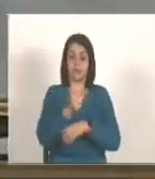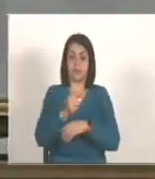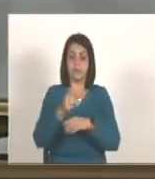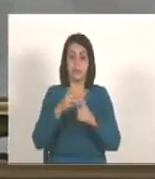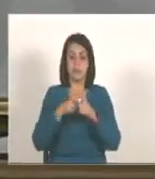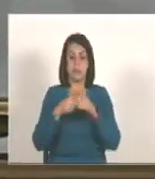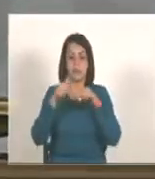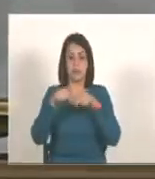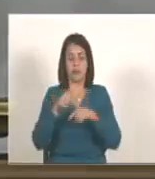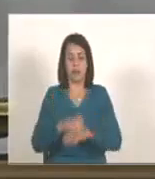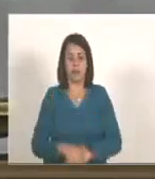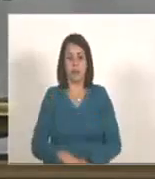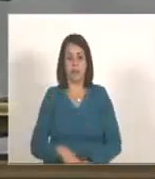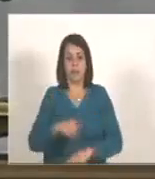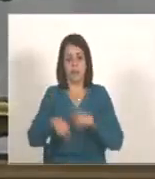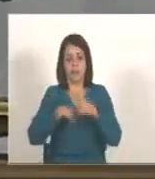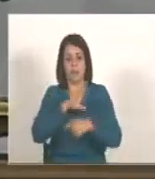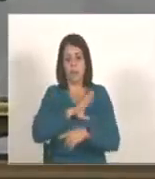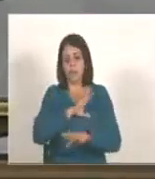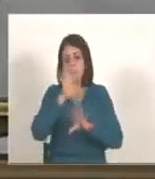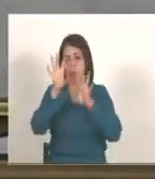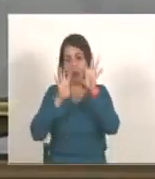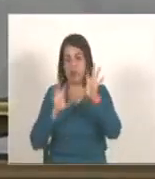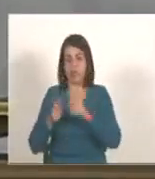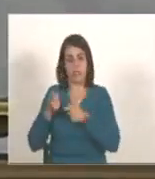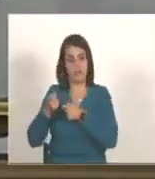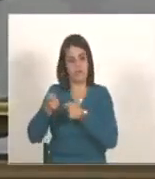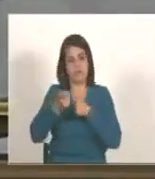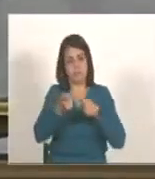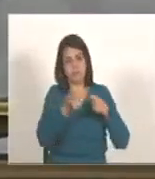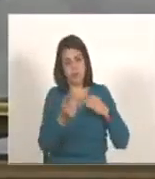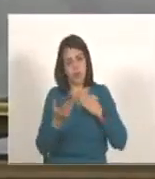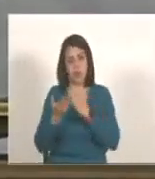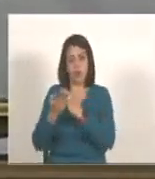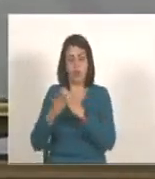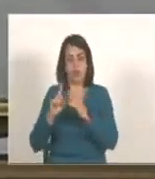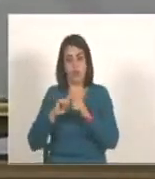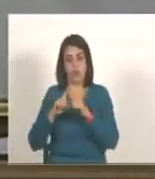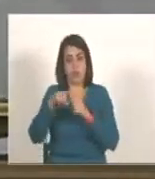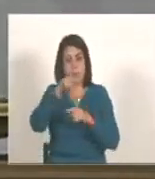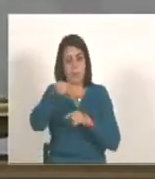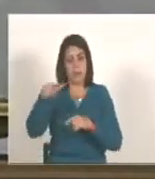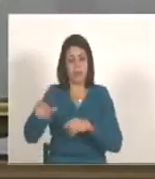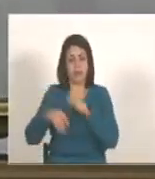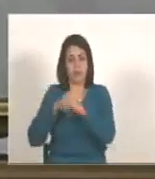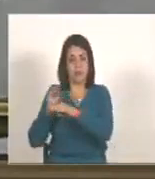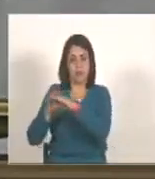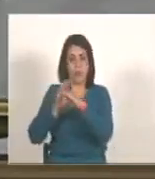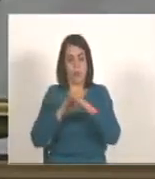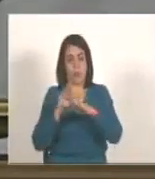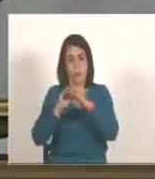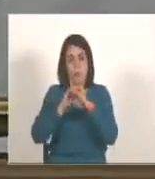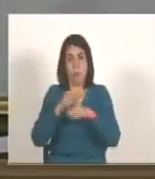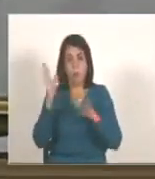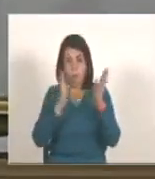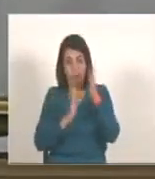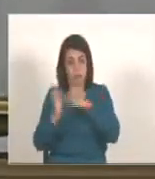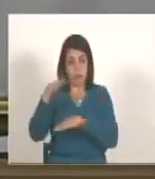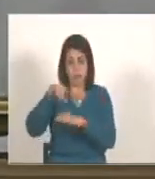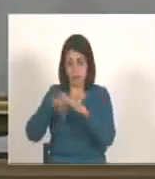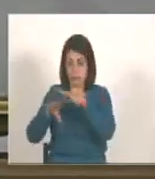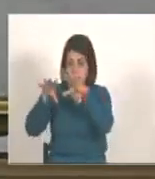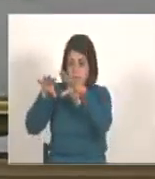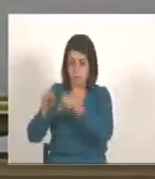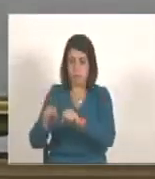concierto en los propios países que ataca, que agrede, de personas que los llaman y los convocan, vengan,